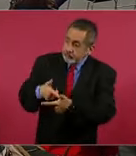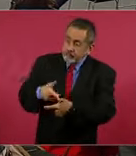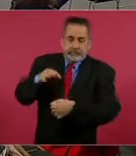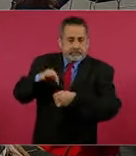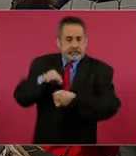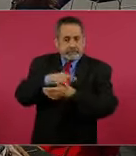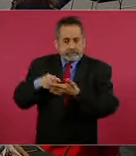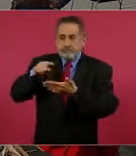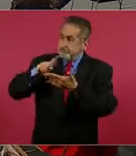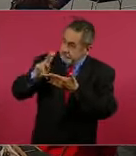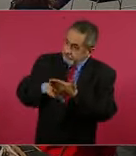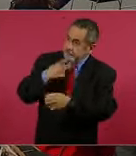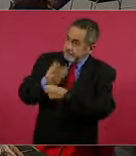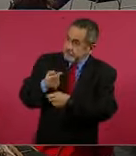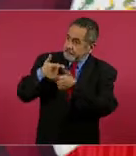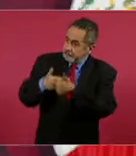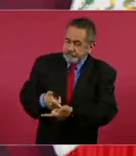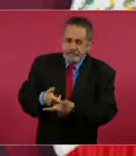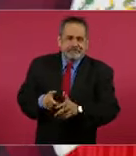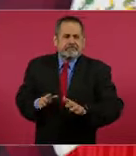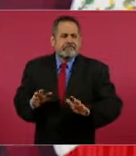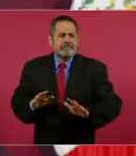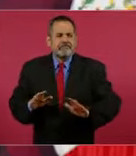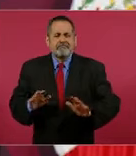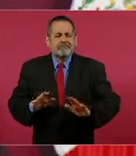ya lo dije.